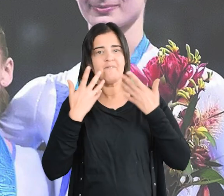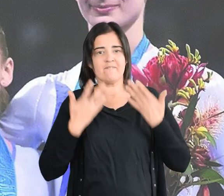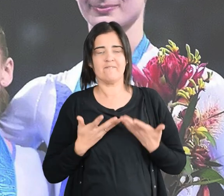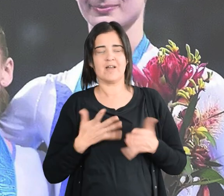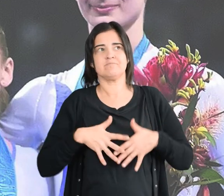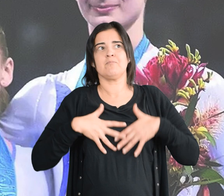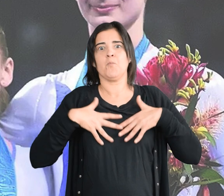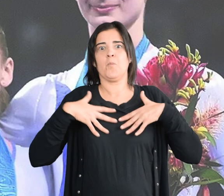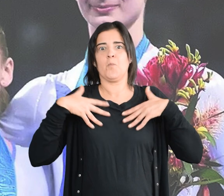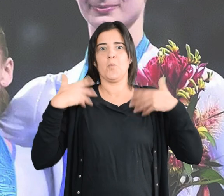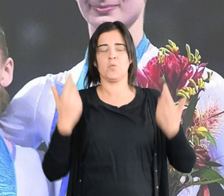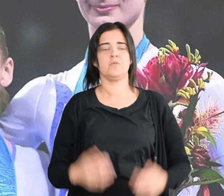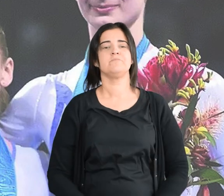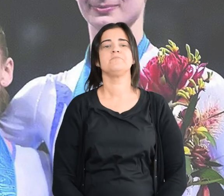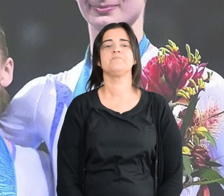ojos